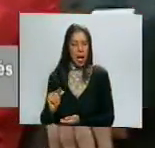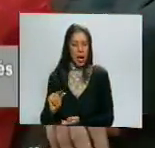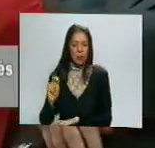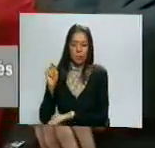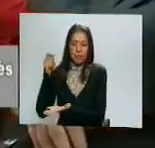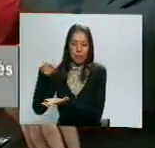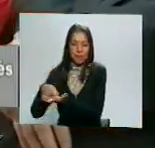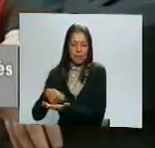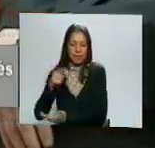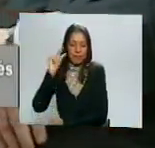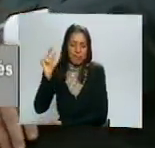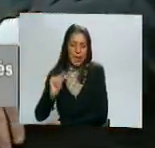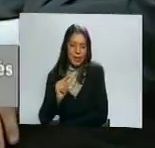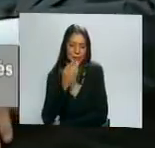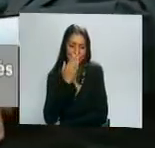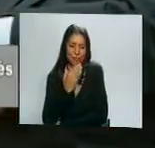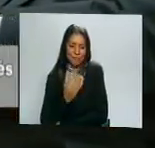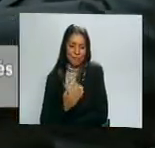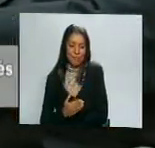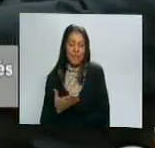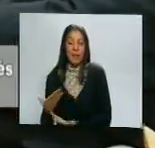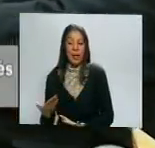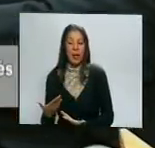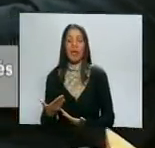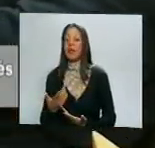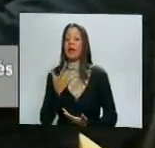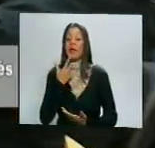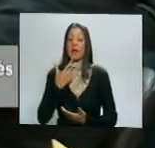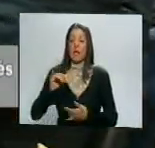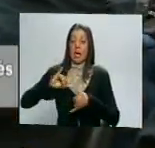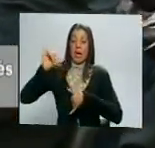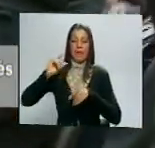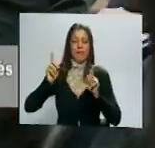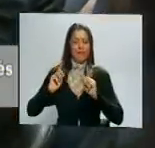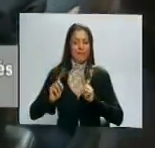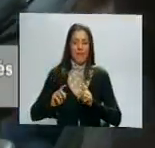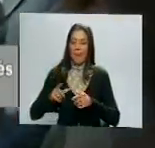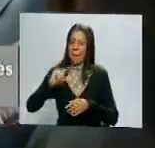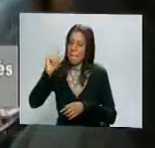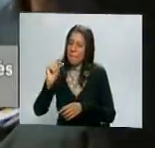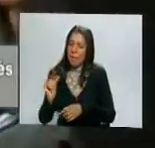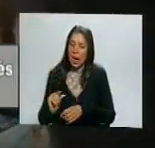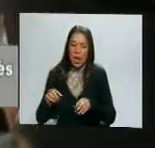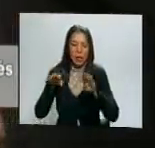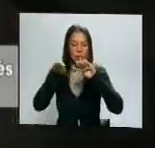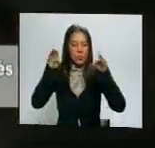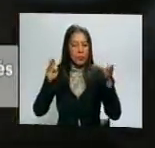esa inducida, no está penetrando. Que lo reciben a precios subsidiados por el Estado,